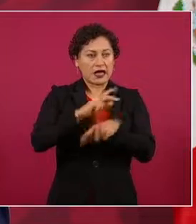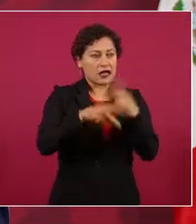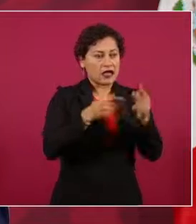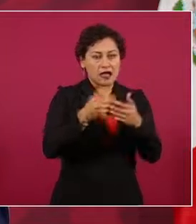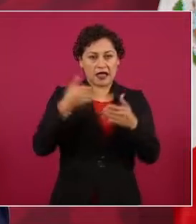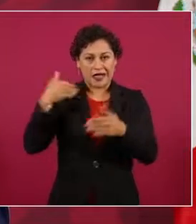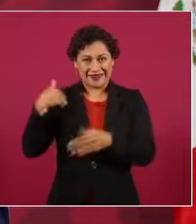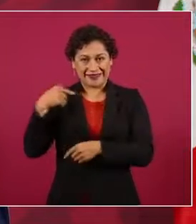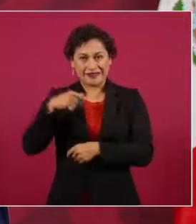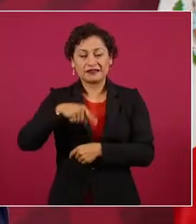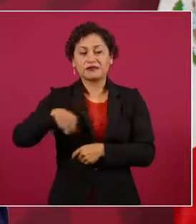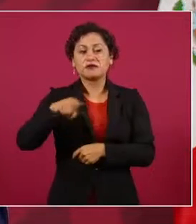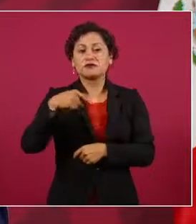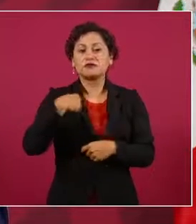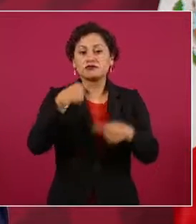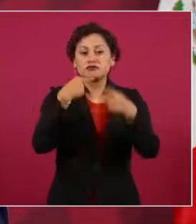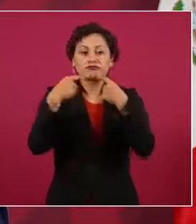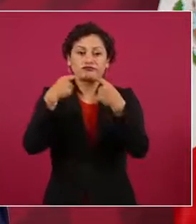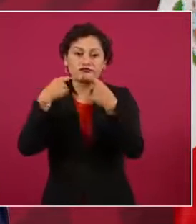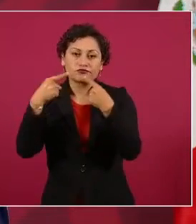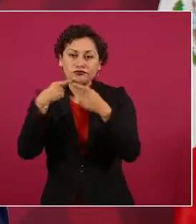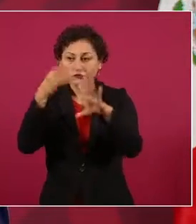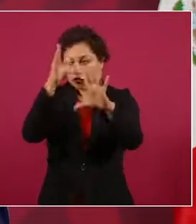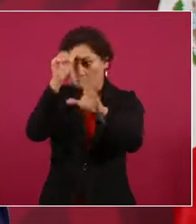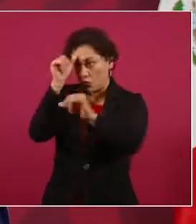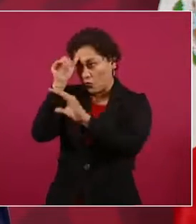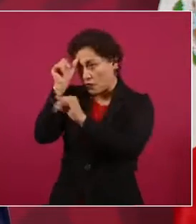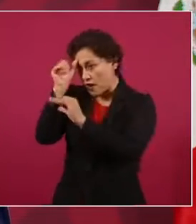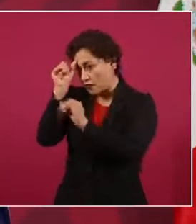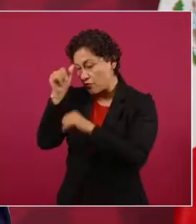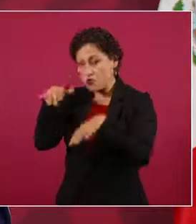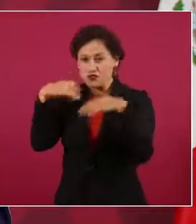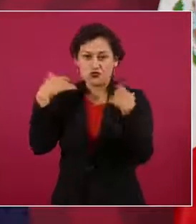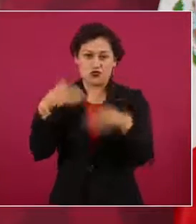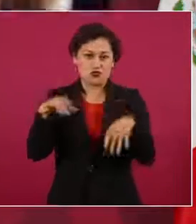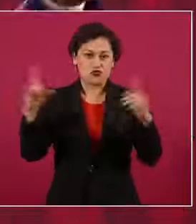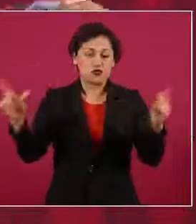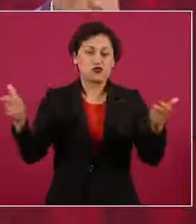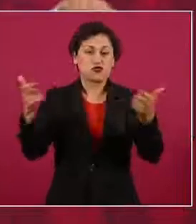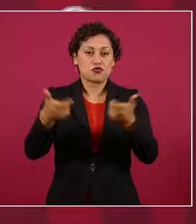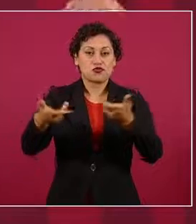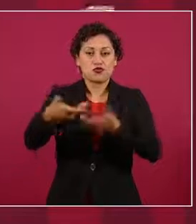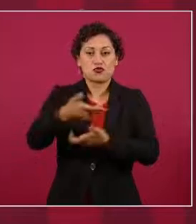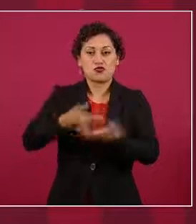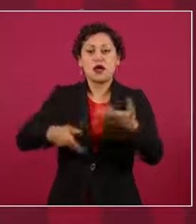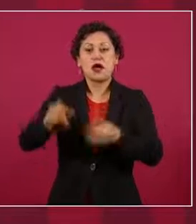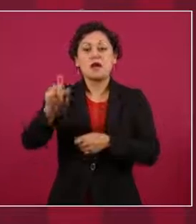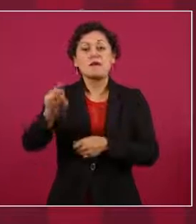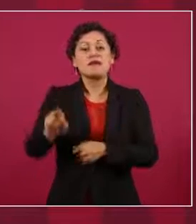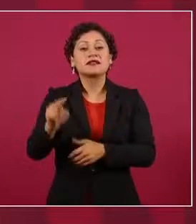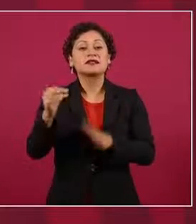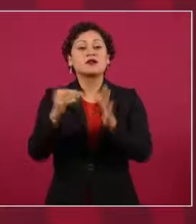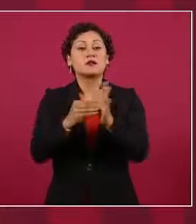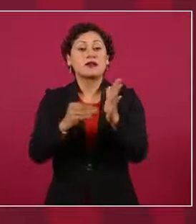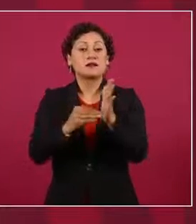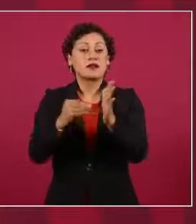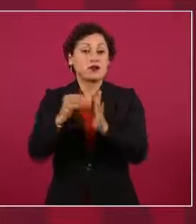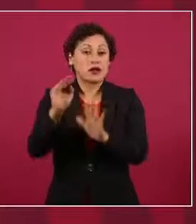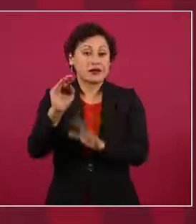salieron compromisos de inversión de 25 mil millones de dólares que ya se